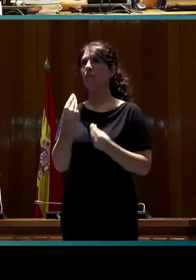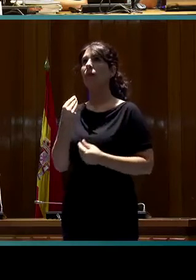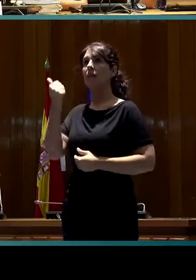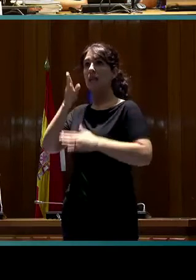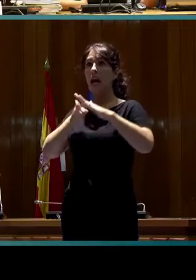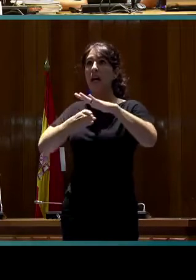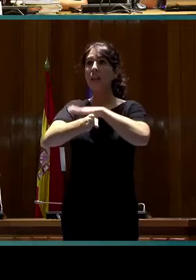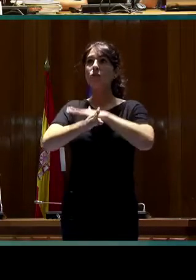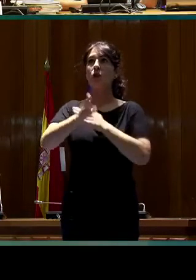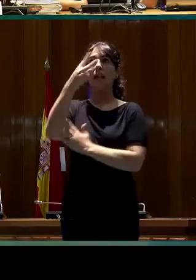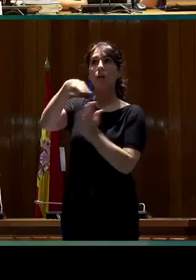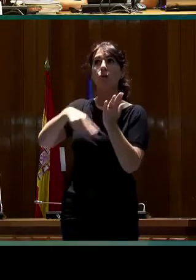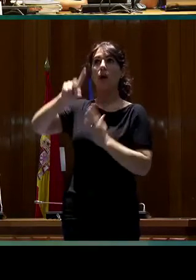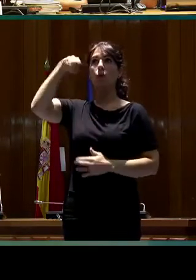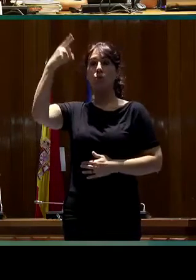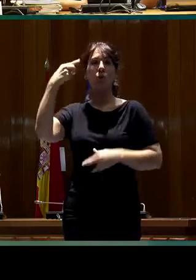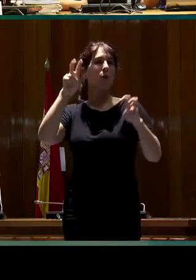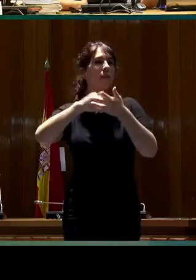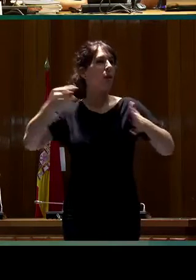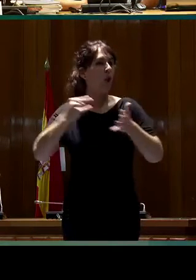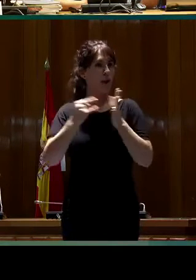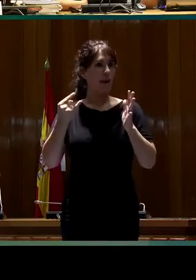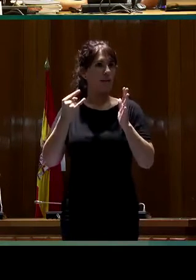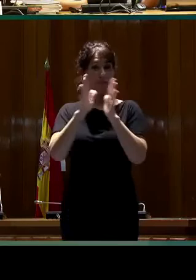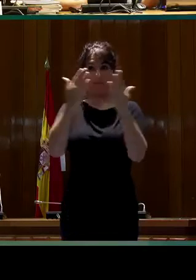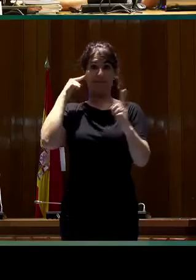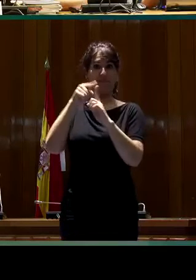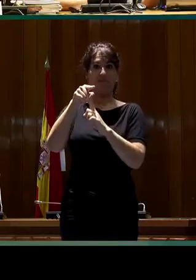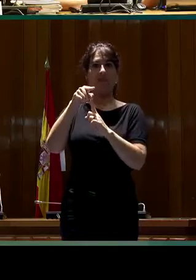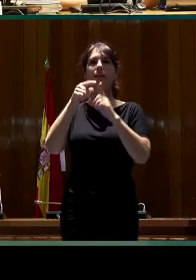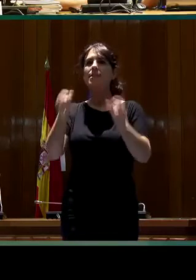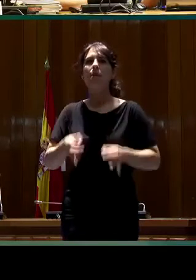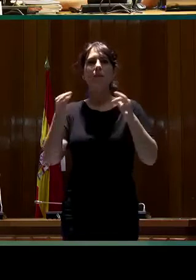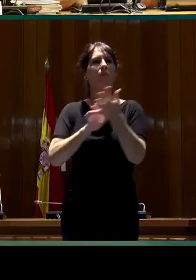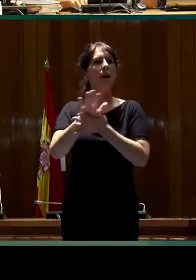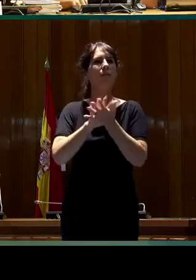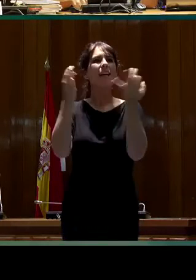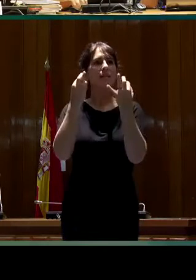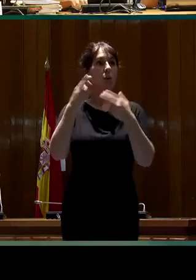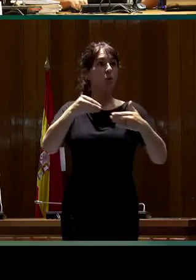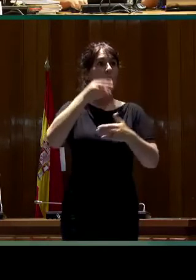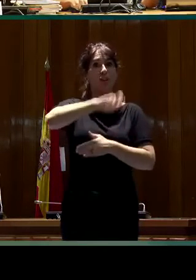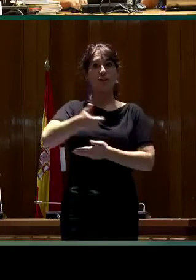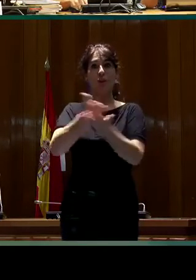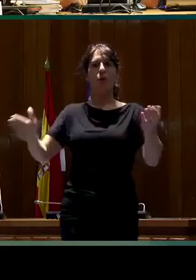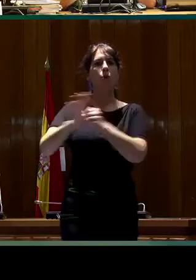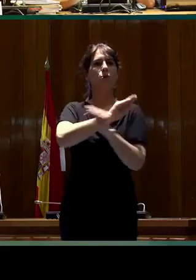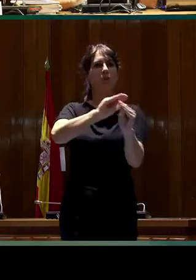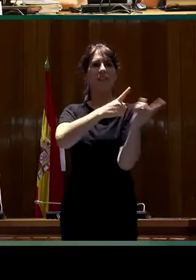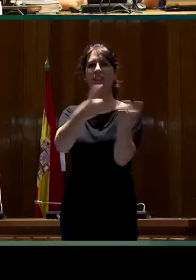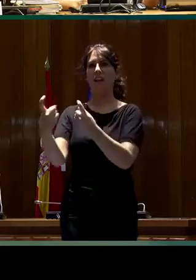a la lectura, a la cultura, a las nuevas tecnologías, ¿no? Y siempre se habla de cubrir necesidades de los usuarios. Palabras que siempre salen